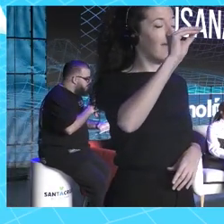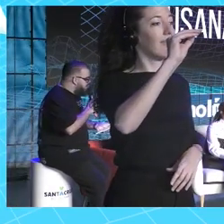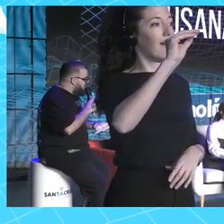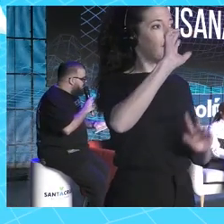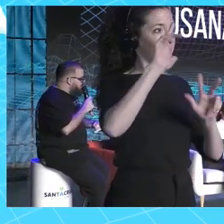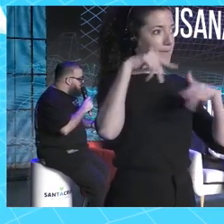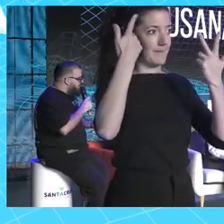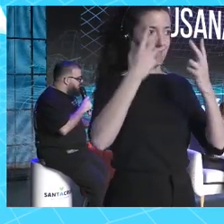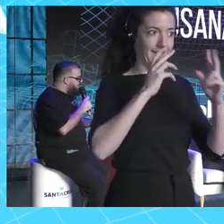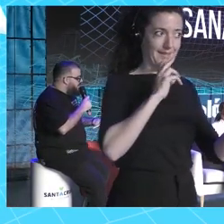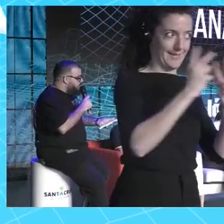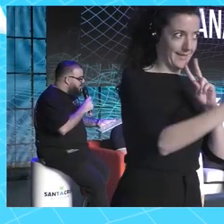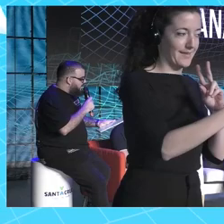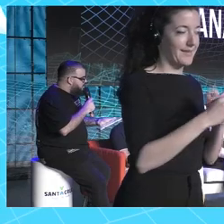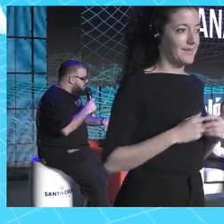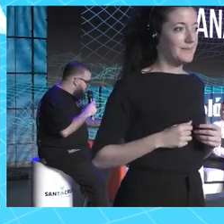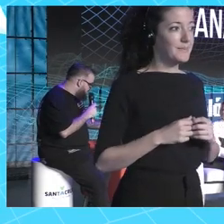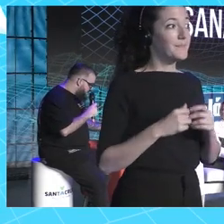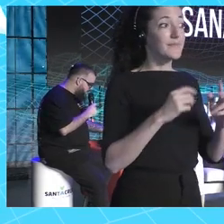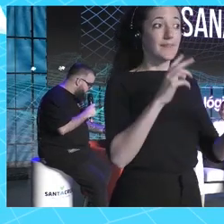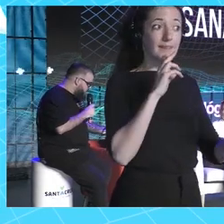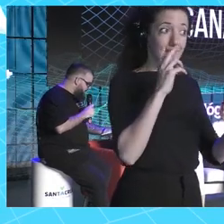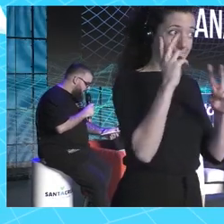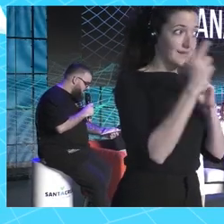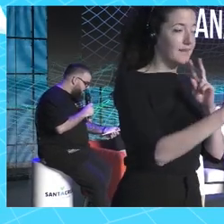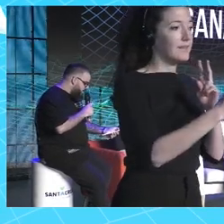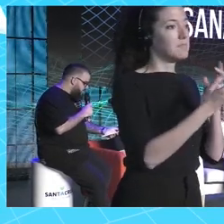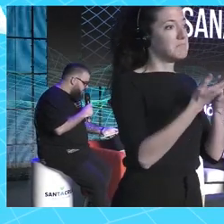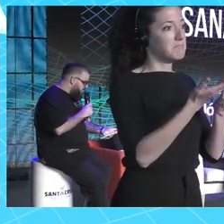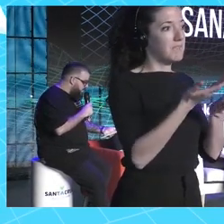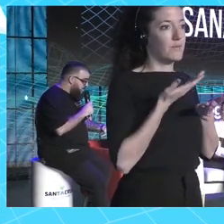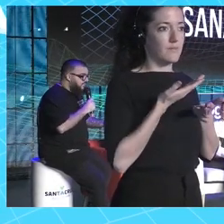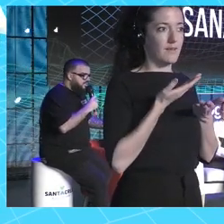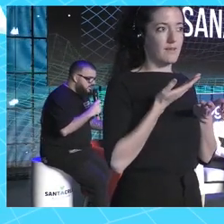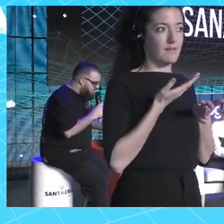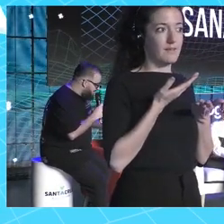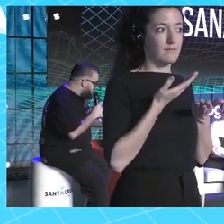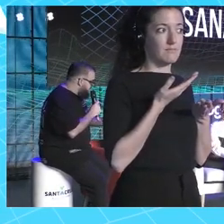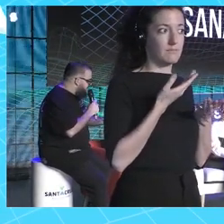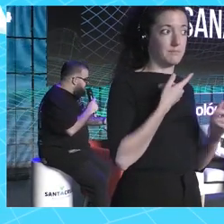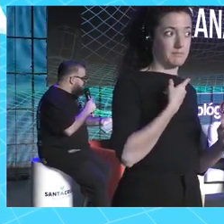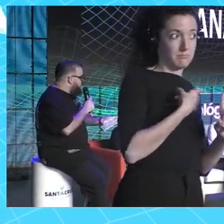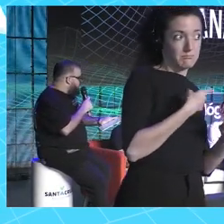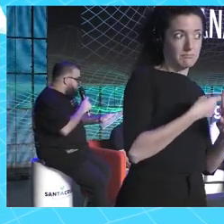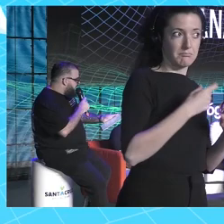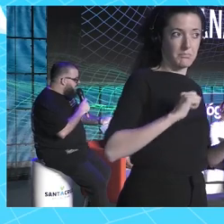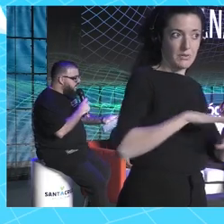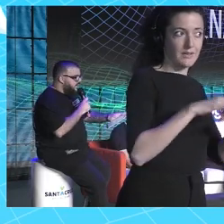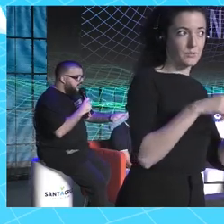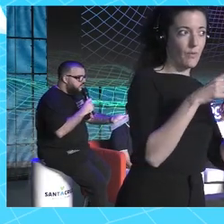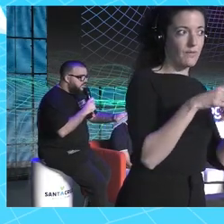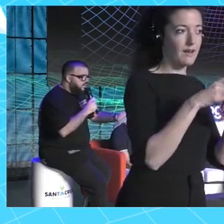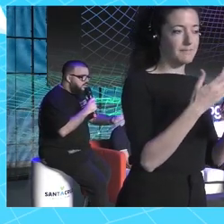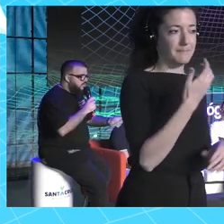vale esta respuesta nos puede ayudar pues de manera beneficiosa en redes sociales pues para